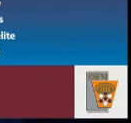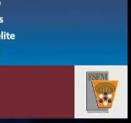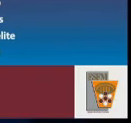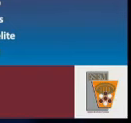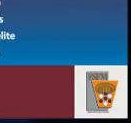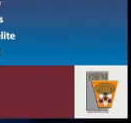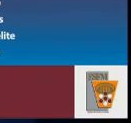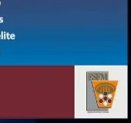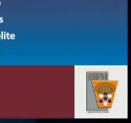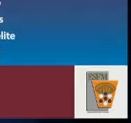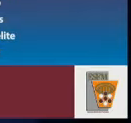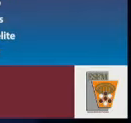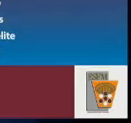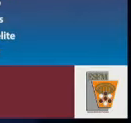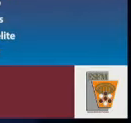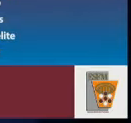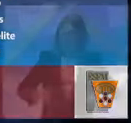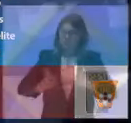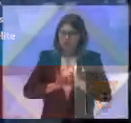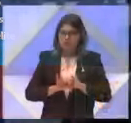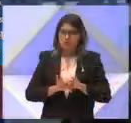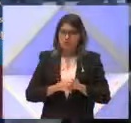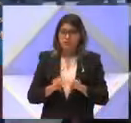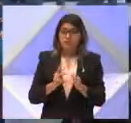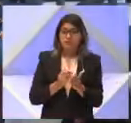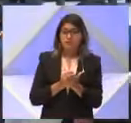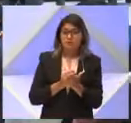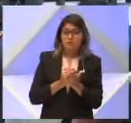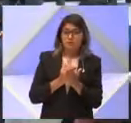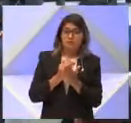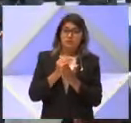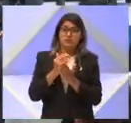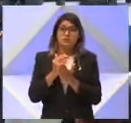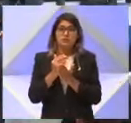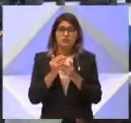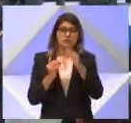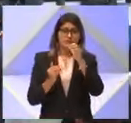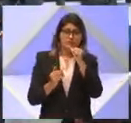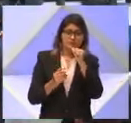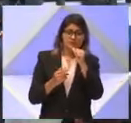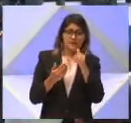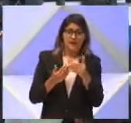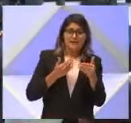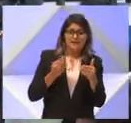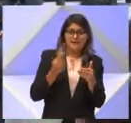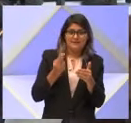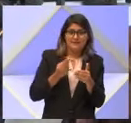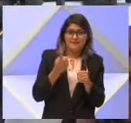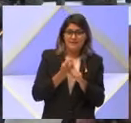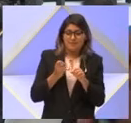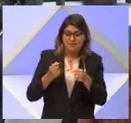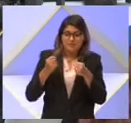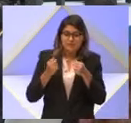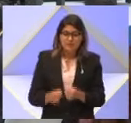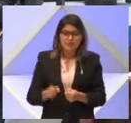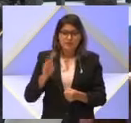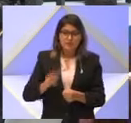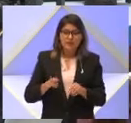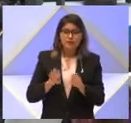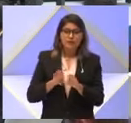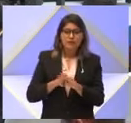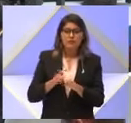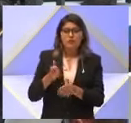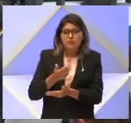negocio es importante no hay ningún crecimiento si no hay certidumbre en las condiciones en las que desarrollan los